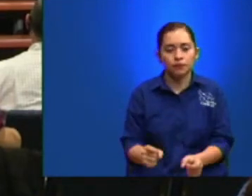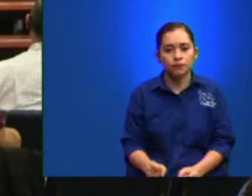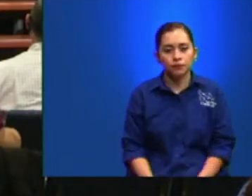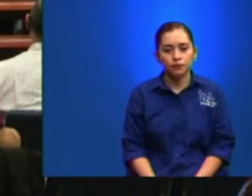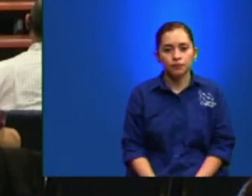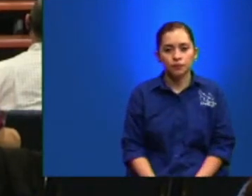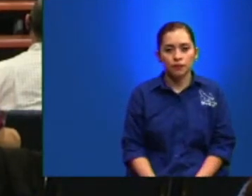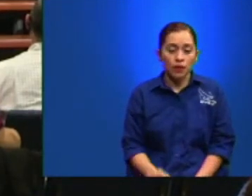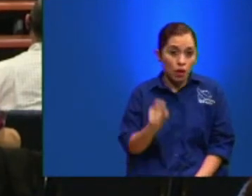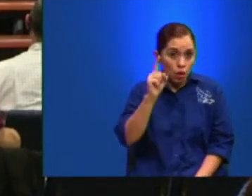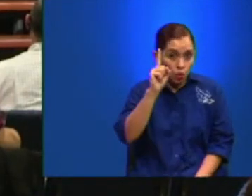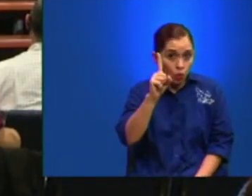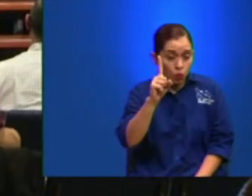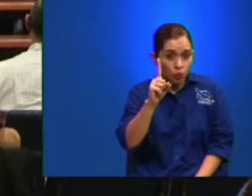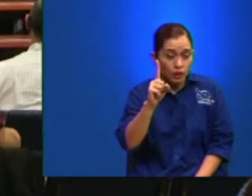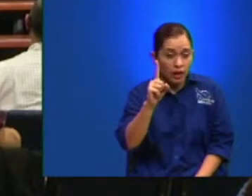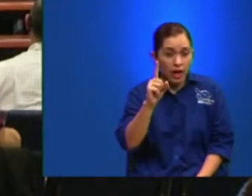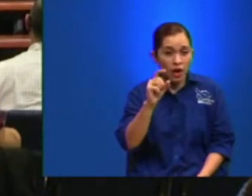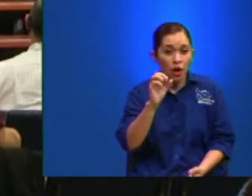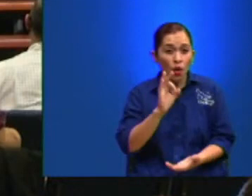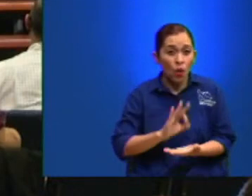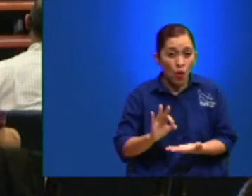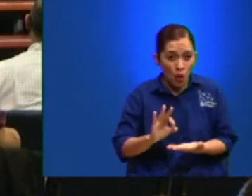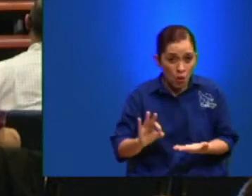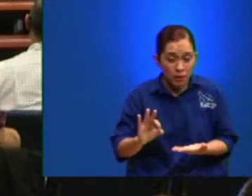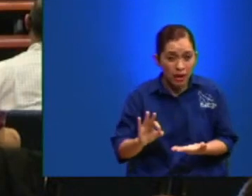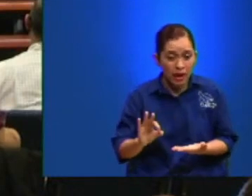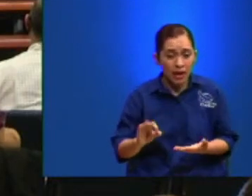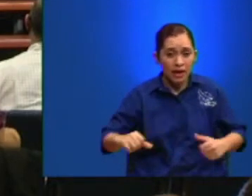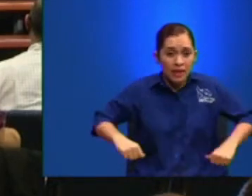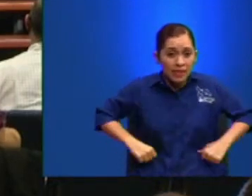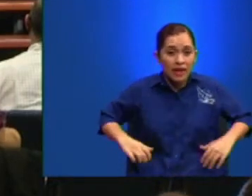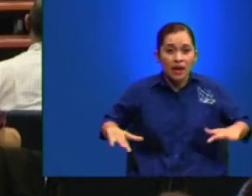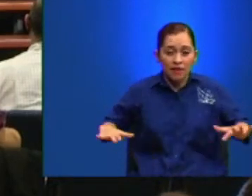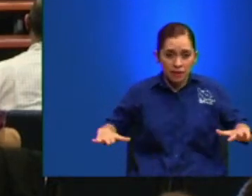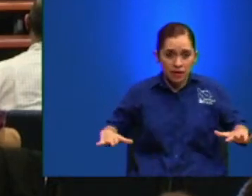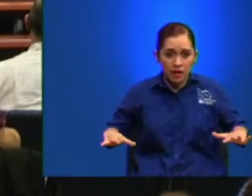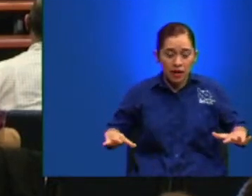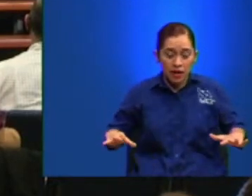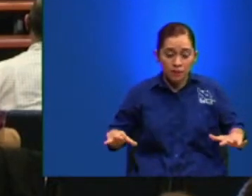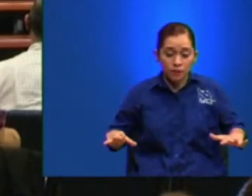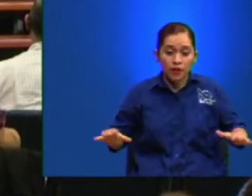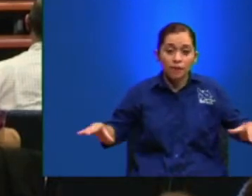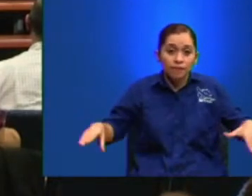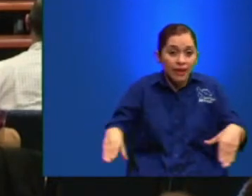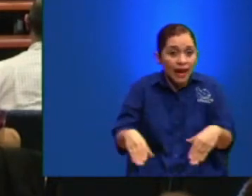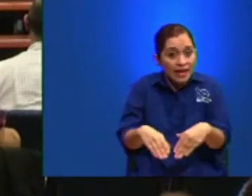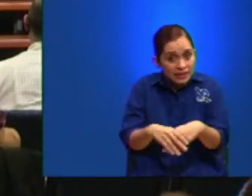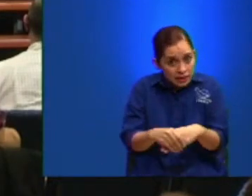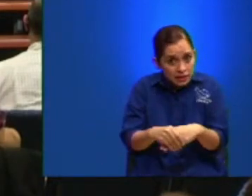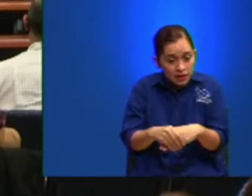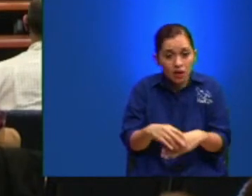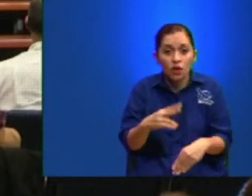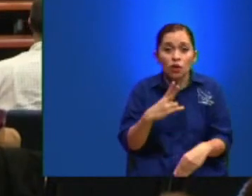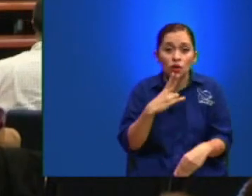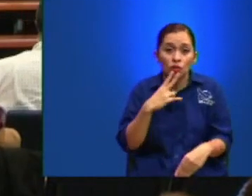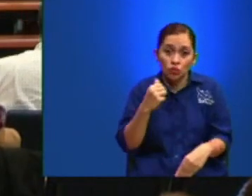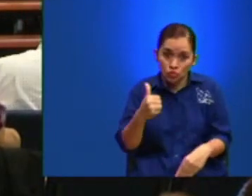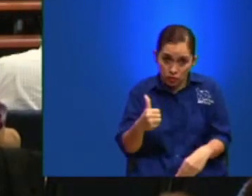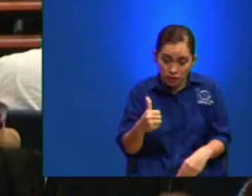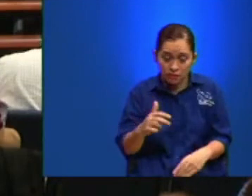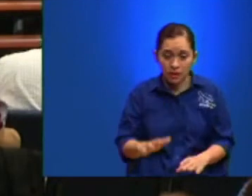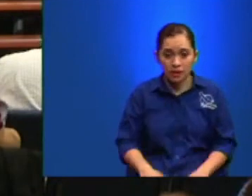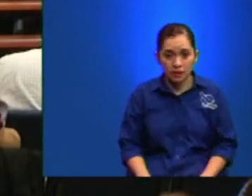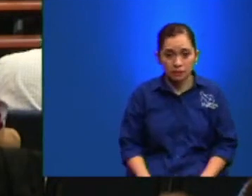las obras de abraham fue casarse con su hermana y eso explicamos de qué se trataba y bueno algunas otras cosas más estoy muy